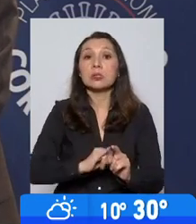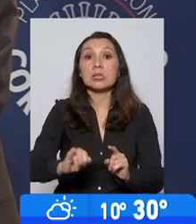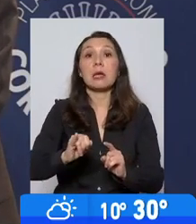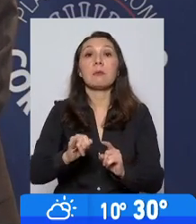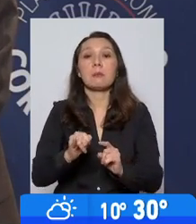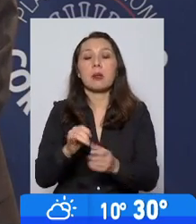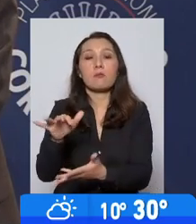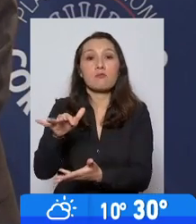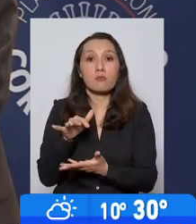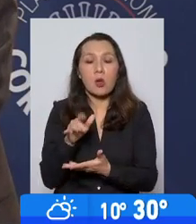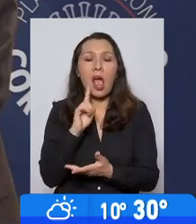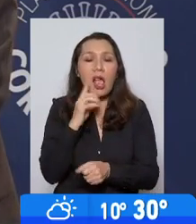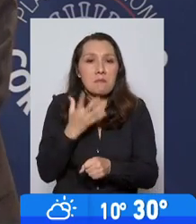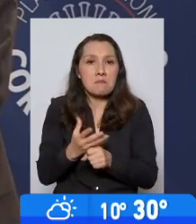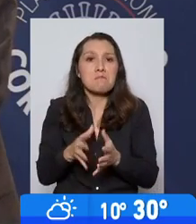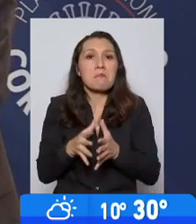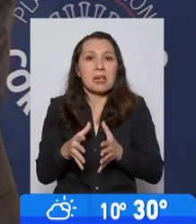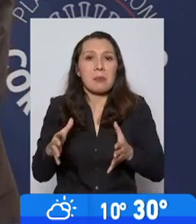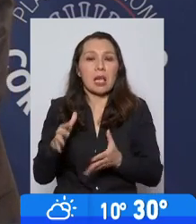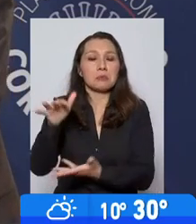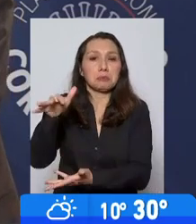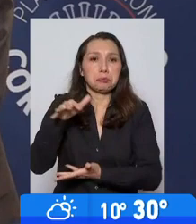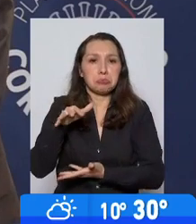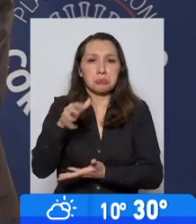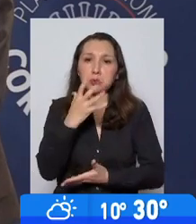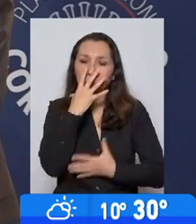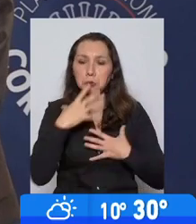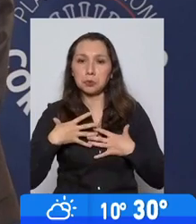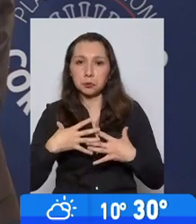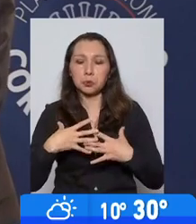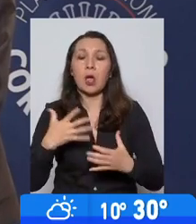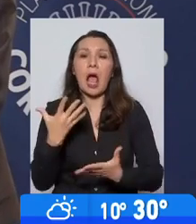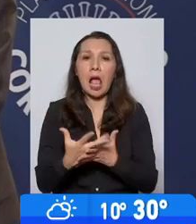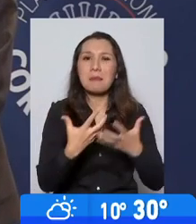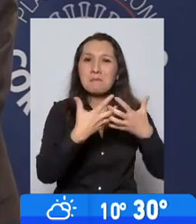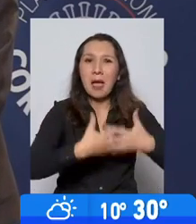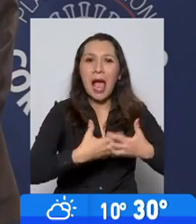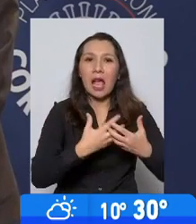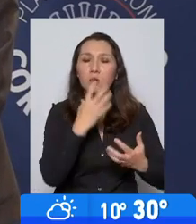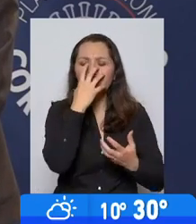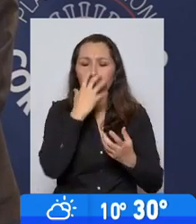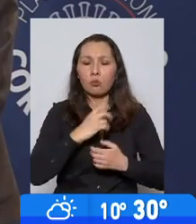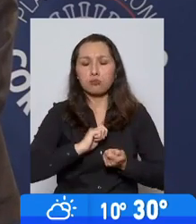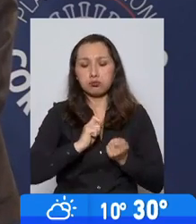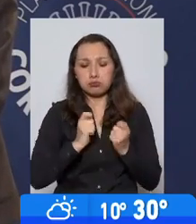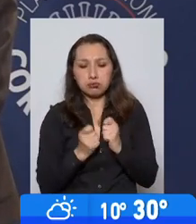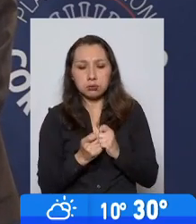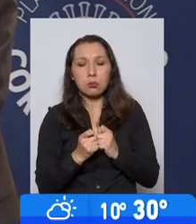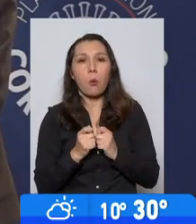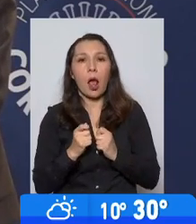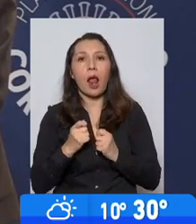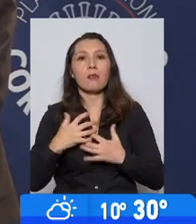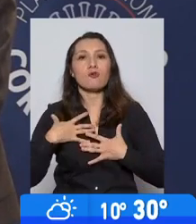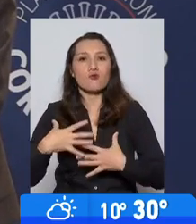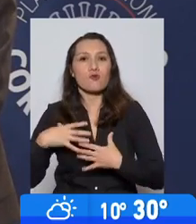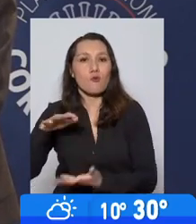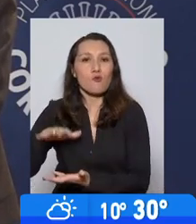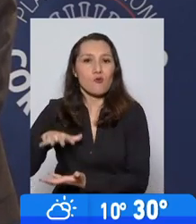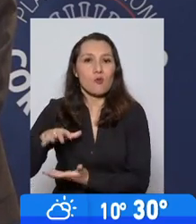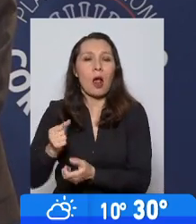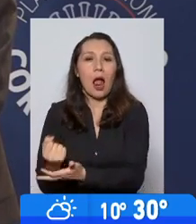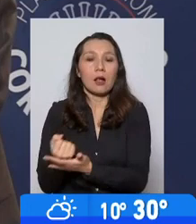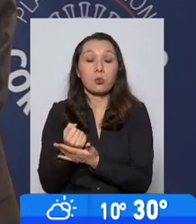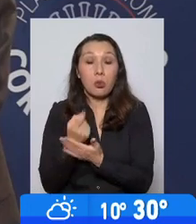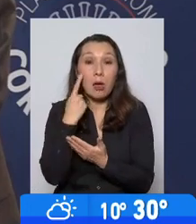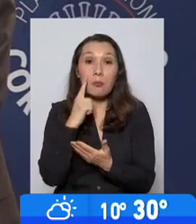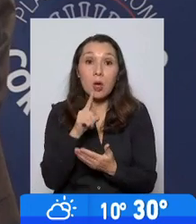vez disponemos de más respiradores, de más máquinas de anestesia convertidas en respiradores, y es por eso que